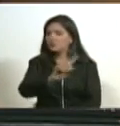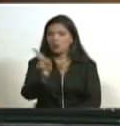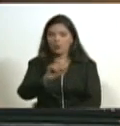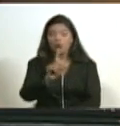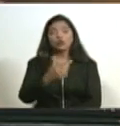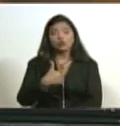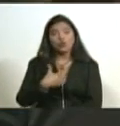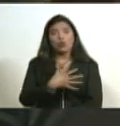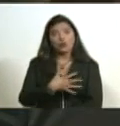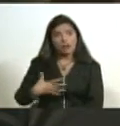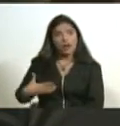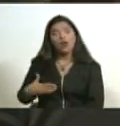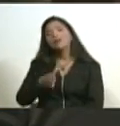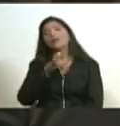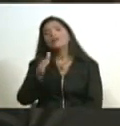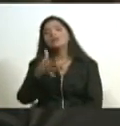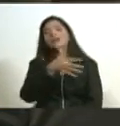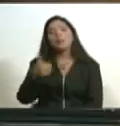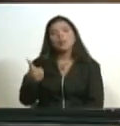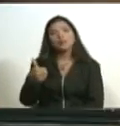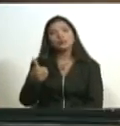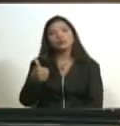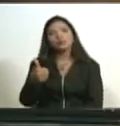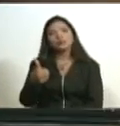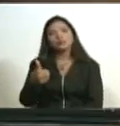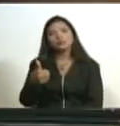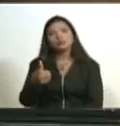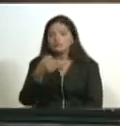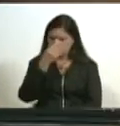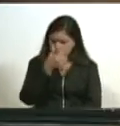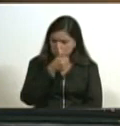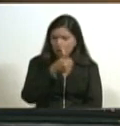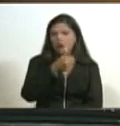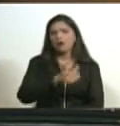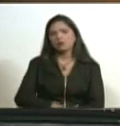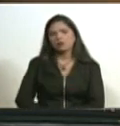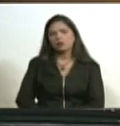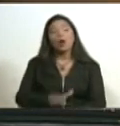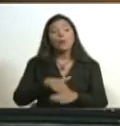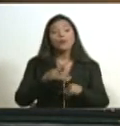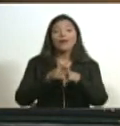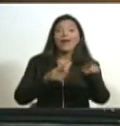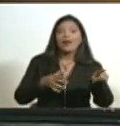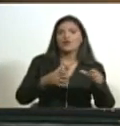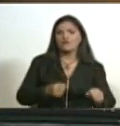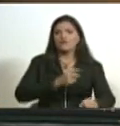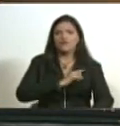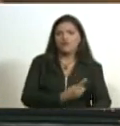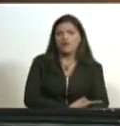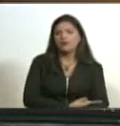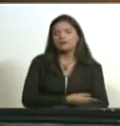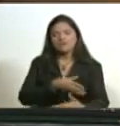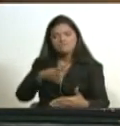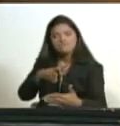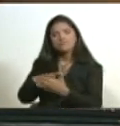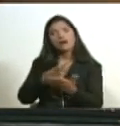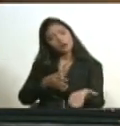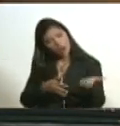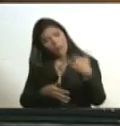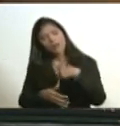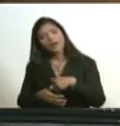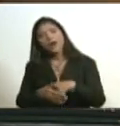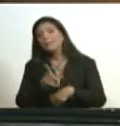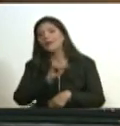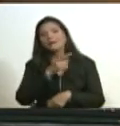yo quiero que vaya la élite de la MUP, muy bien, porque ellos tienen una fuerza para hacer daño, que vengan para que no hagan